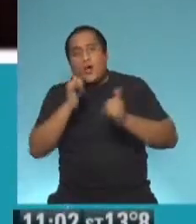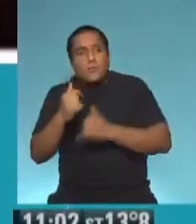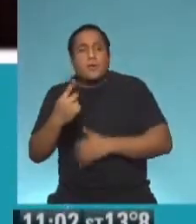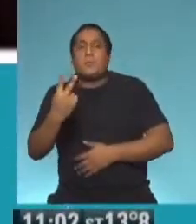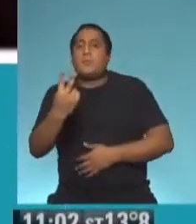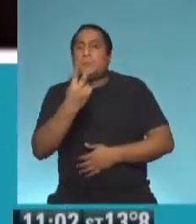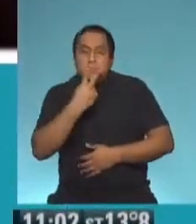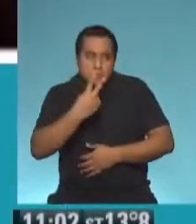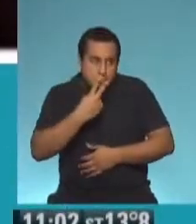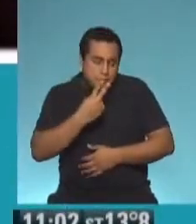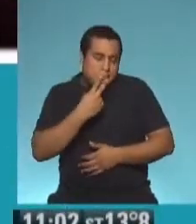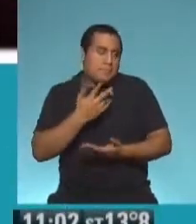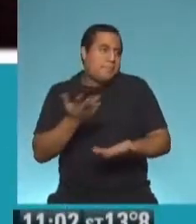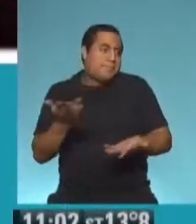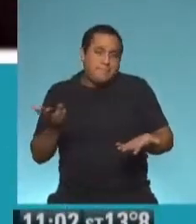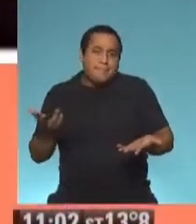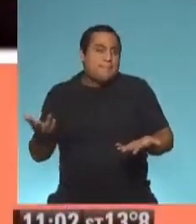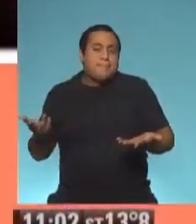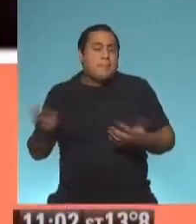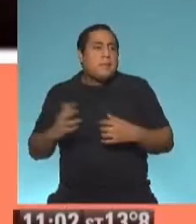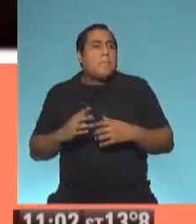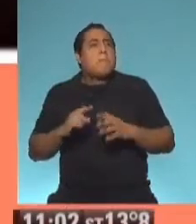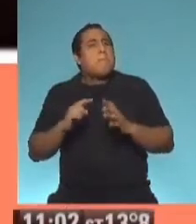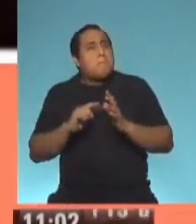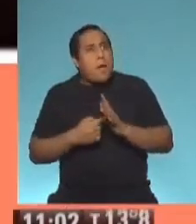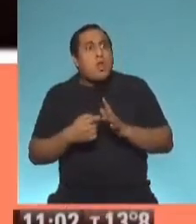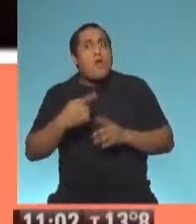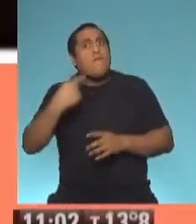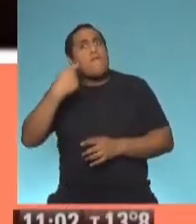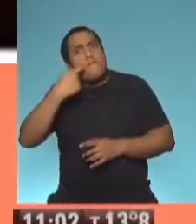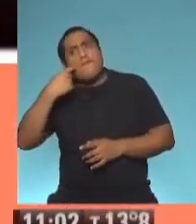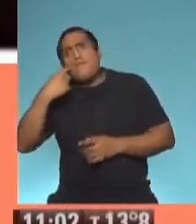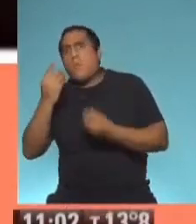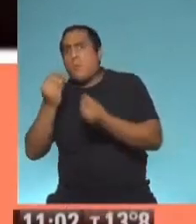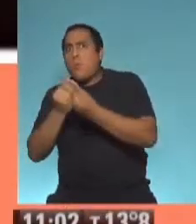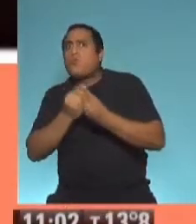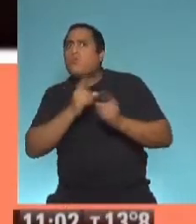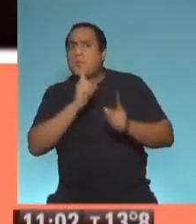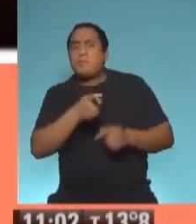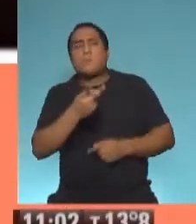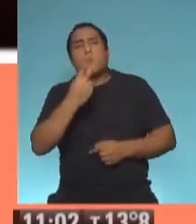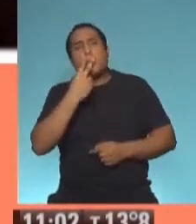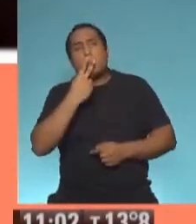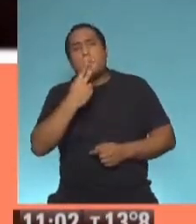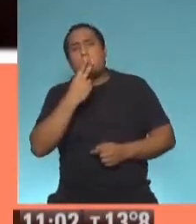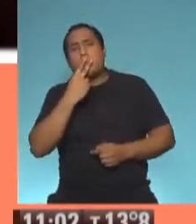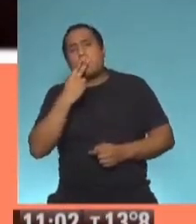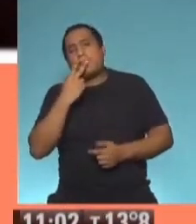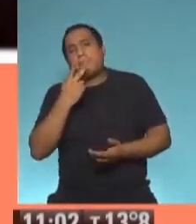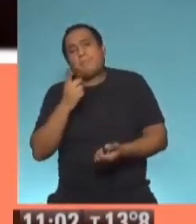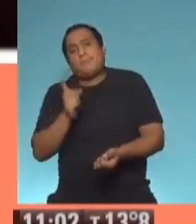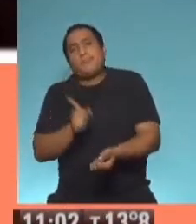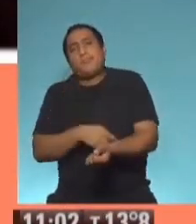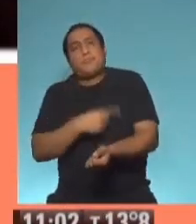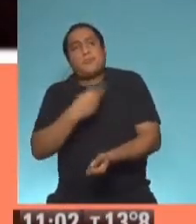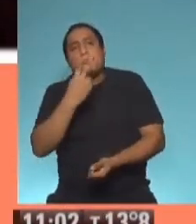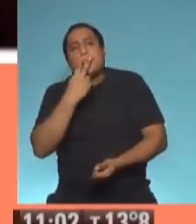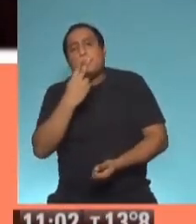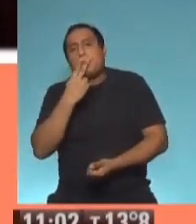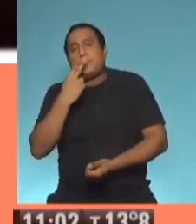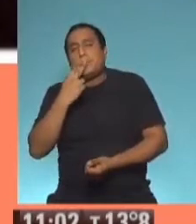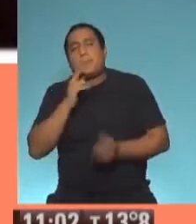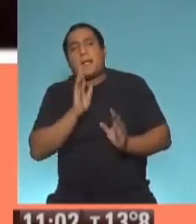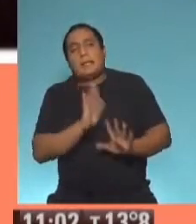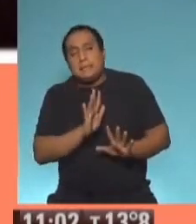de tabaco, el fumar, pero muchos adultos mayores también, por supuesto, tienen esta conducta de fumar.